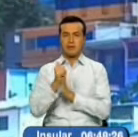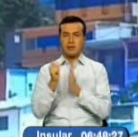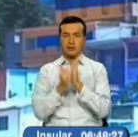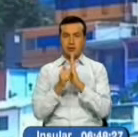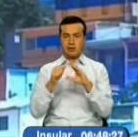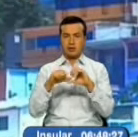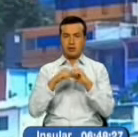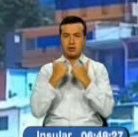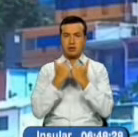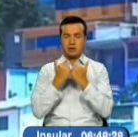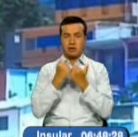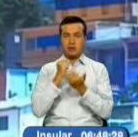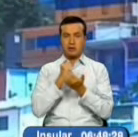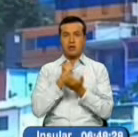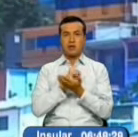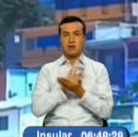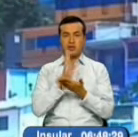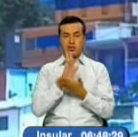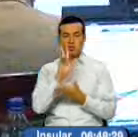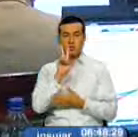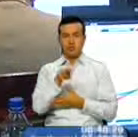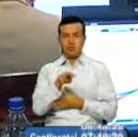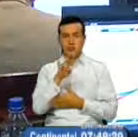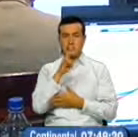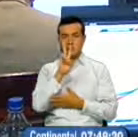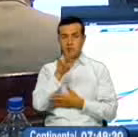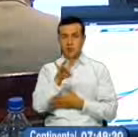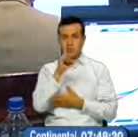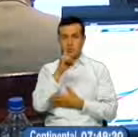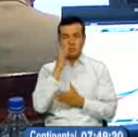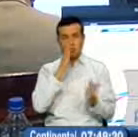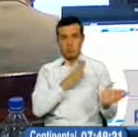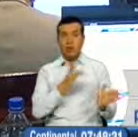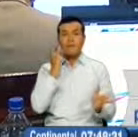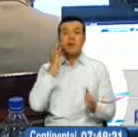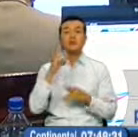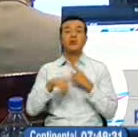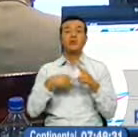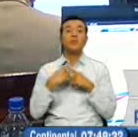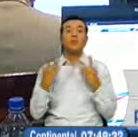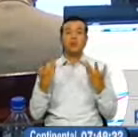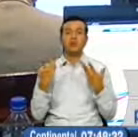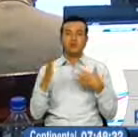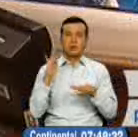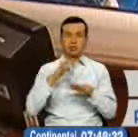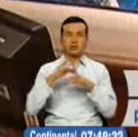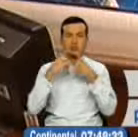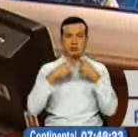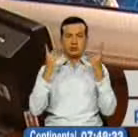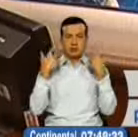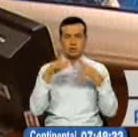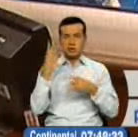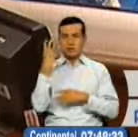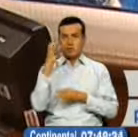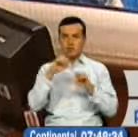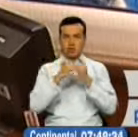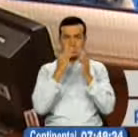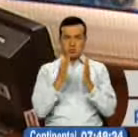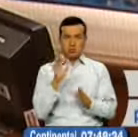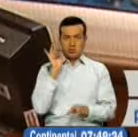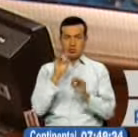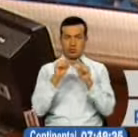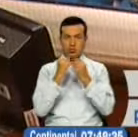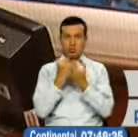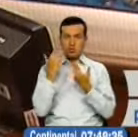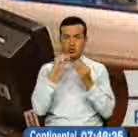legislativa 2017-2018. Aunque no se ha fijado el día y el lugar, la cita ya fue anunciada. Los 14 asambleístas electos de